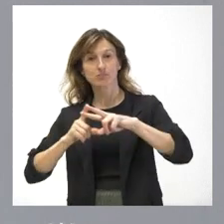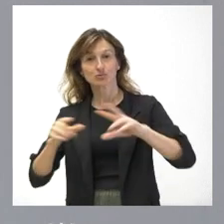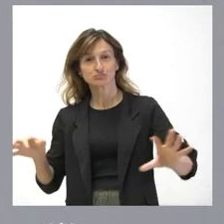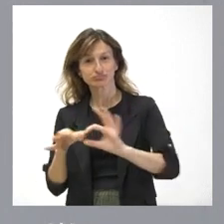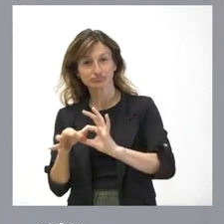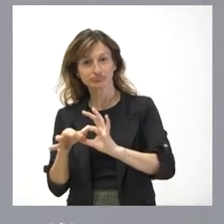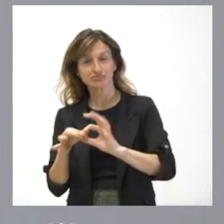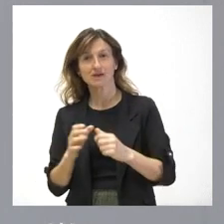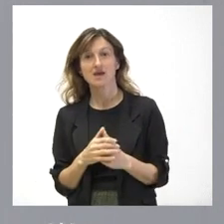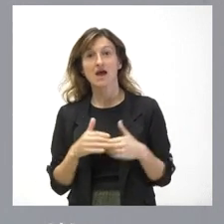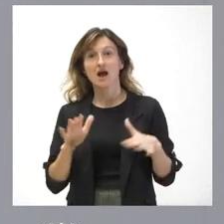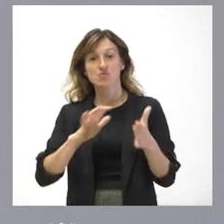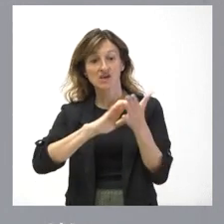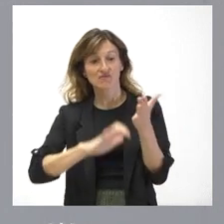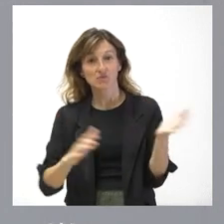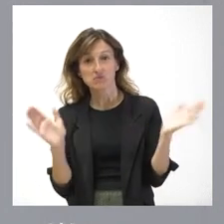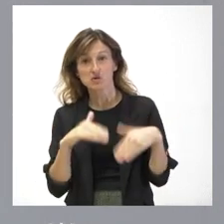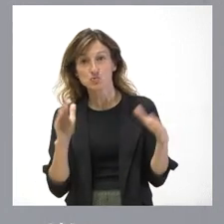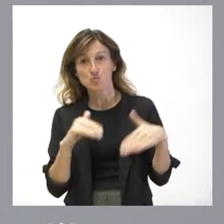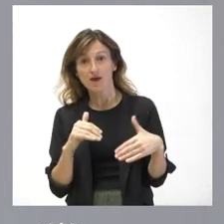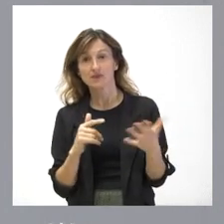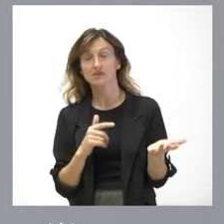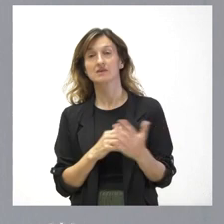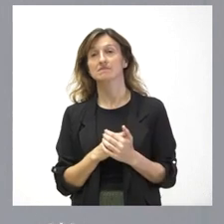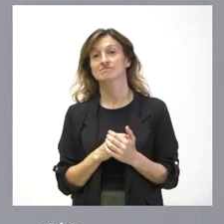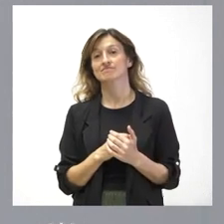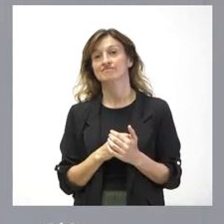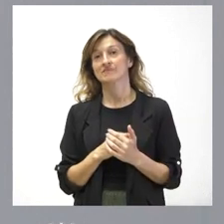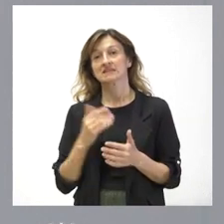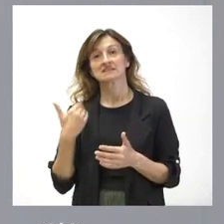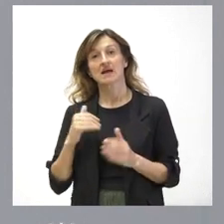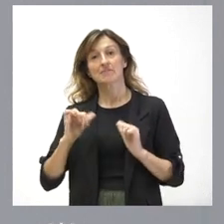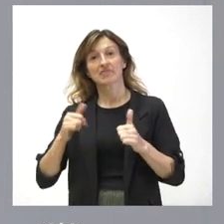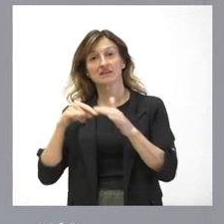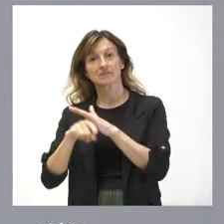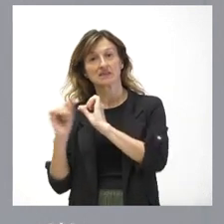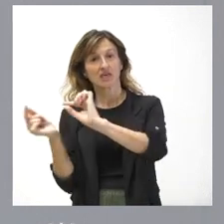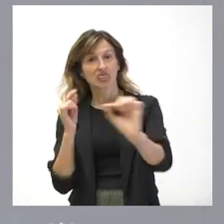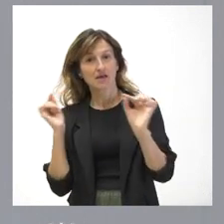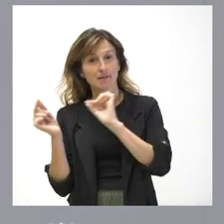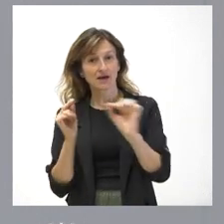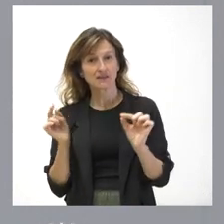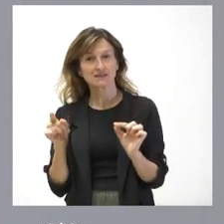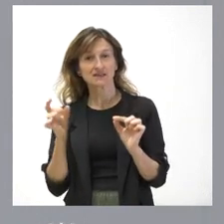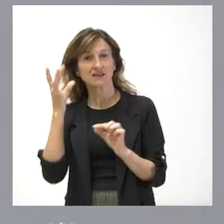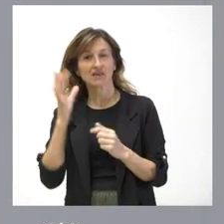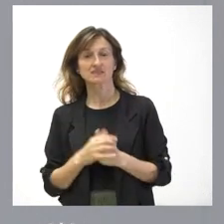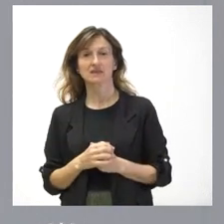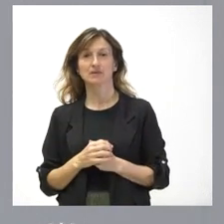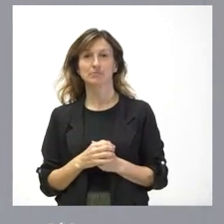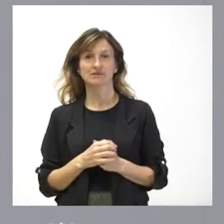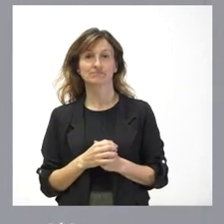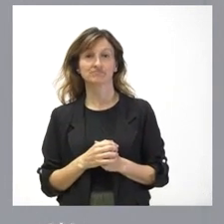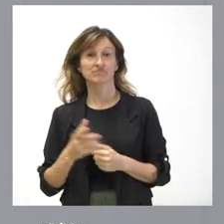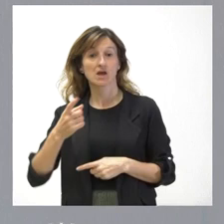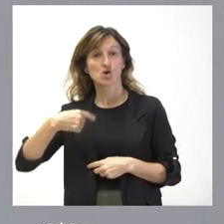para que a pesar de no disponer del informe consultivo se pueda ya tramitar y se pueda debatir esta iniciativa y por tanto